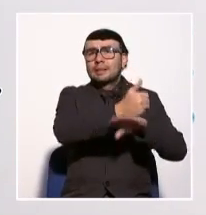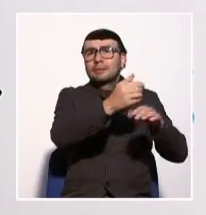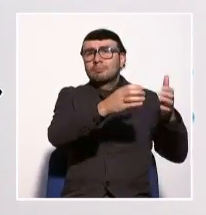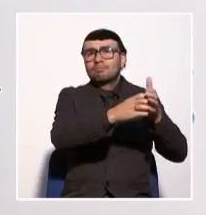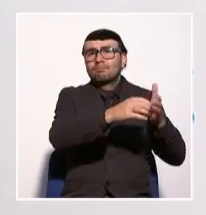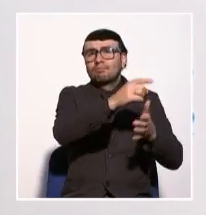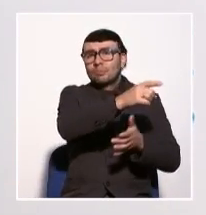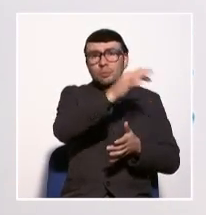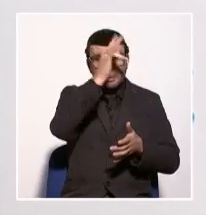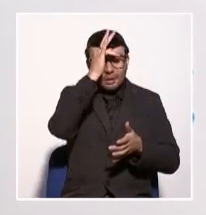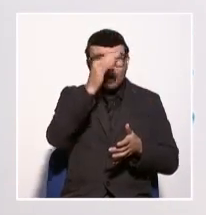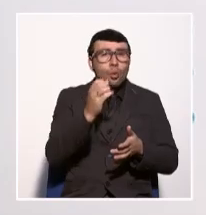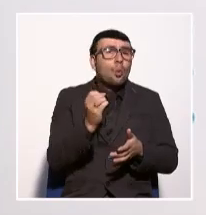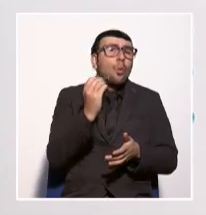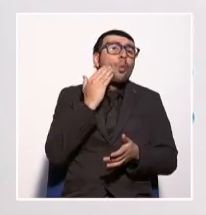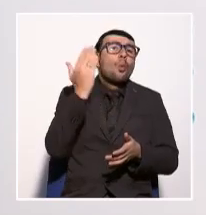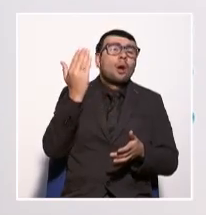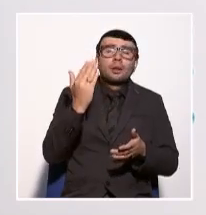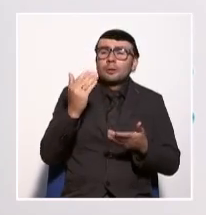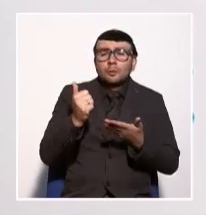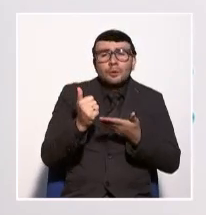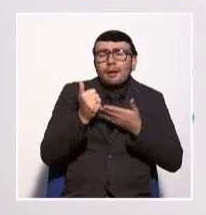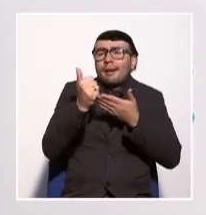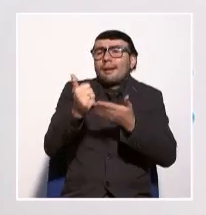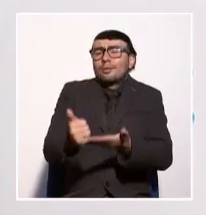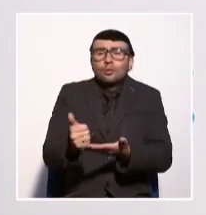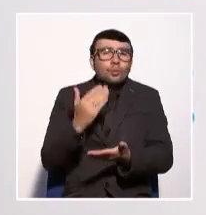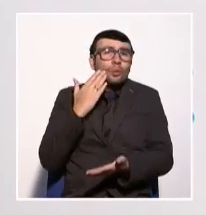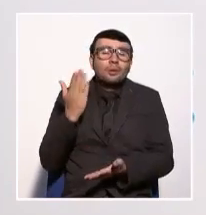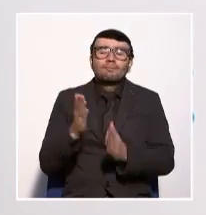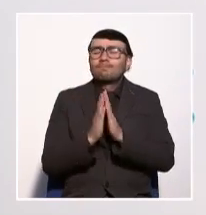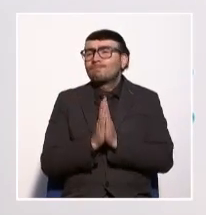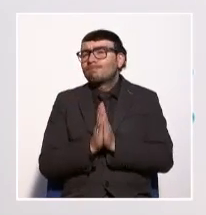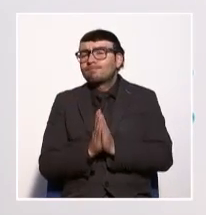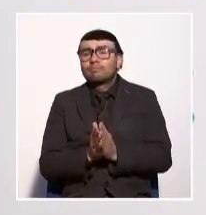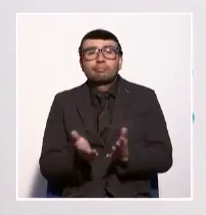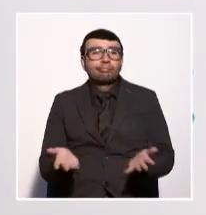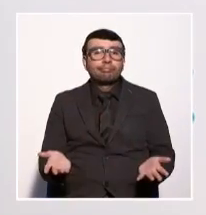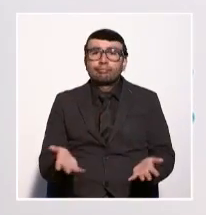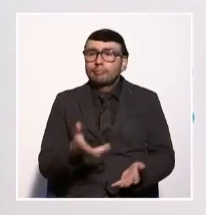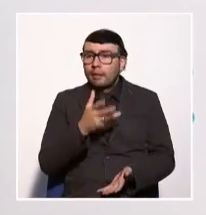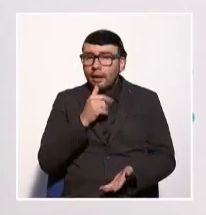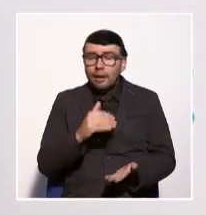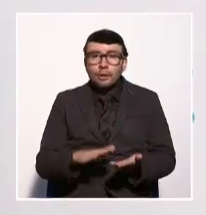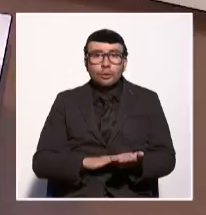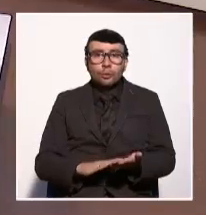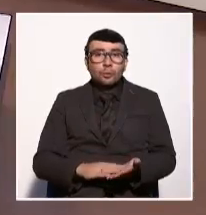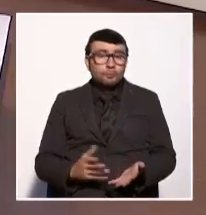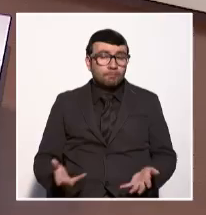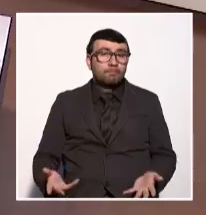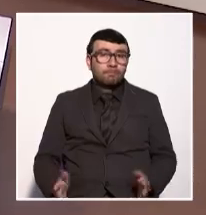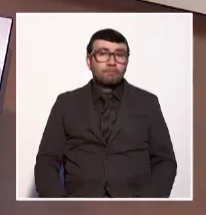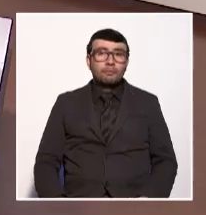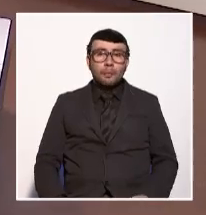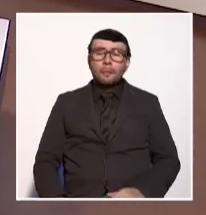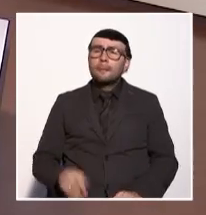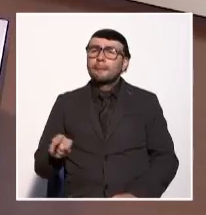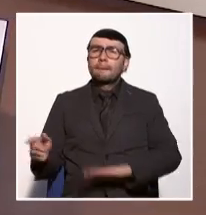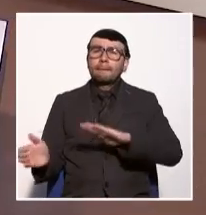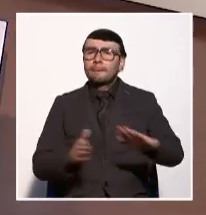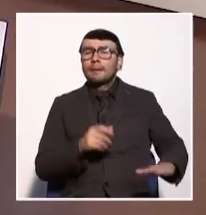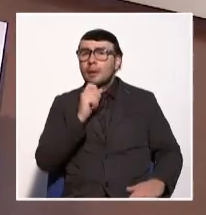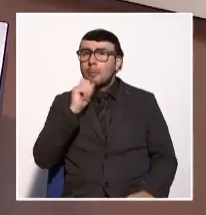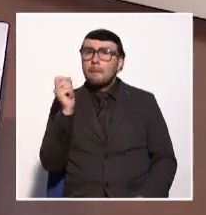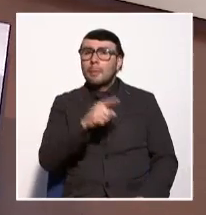veces les daba la voluntad de poderlo atender para mejorar en su vida esta pregunta es desde